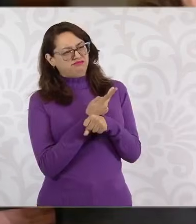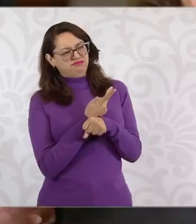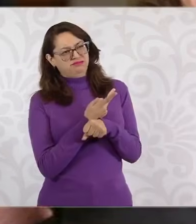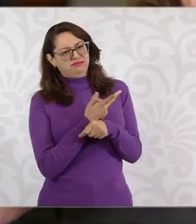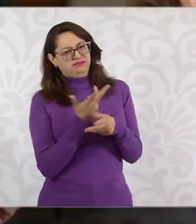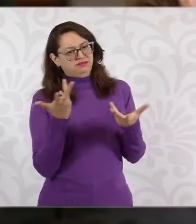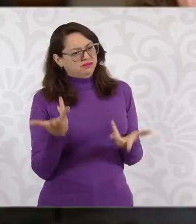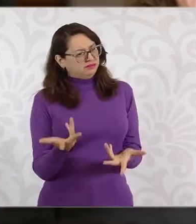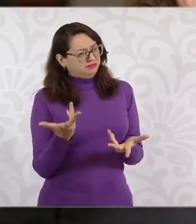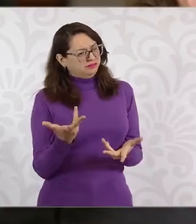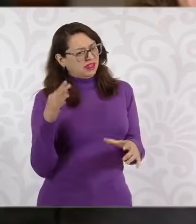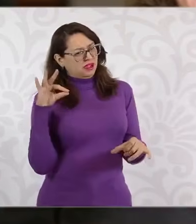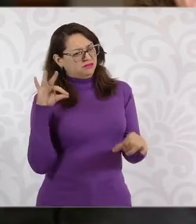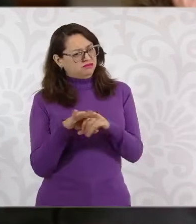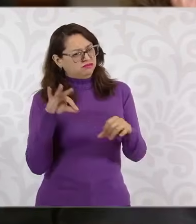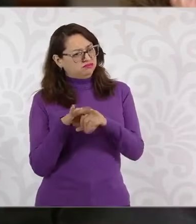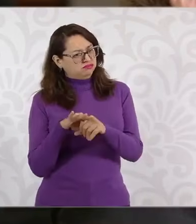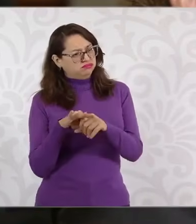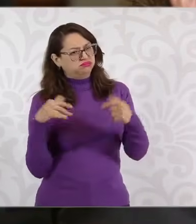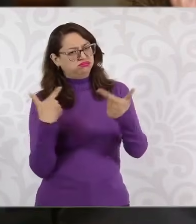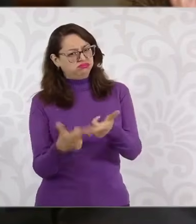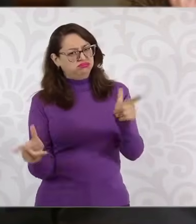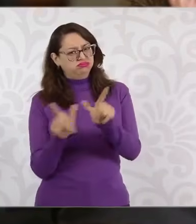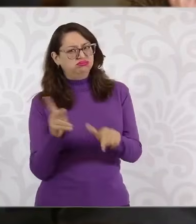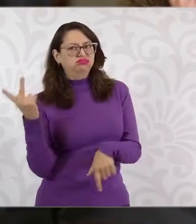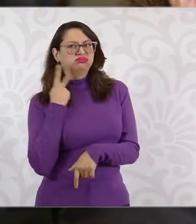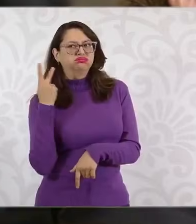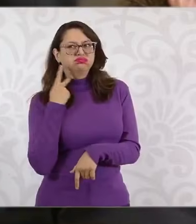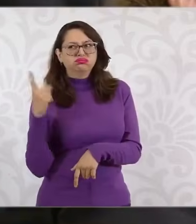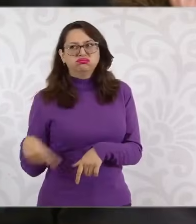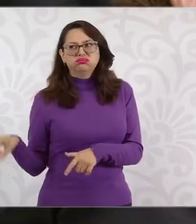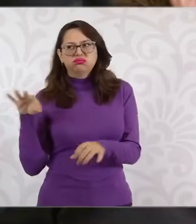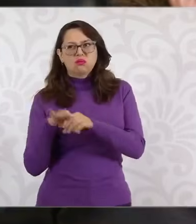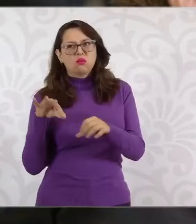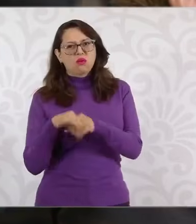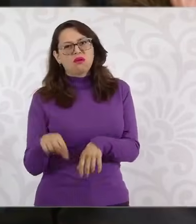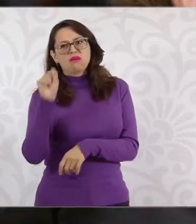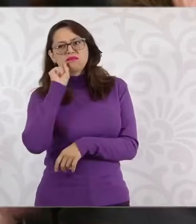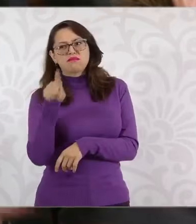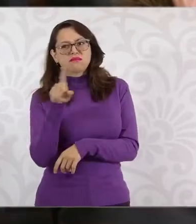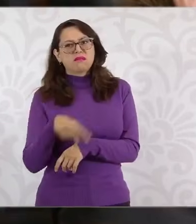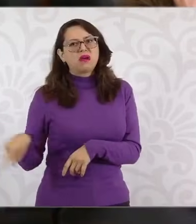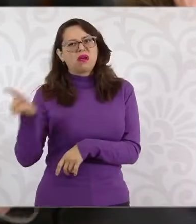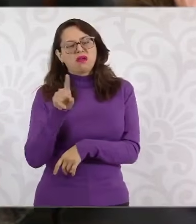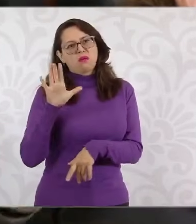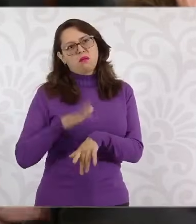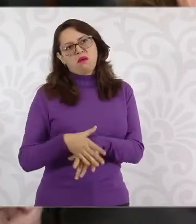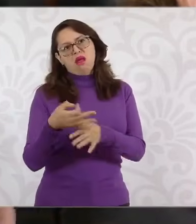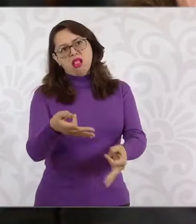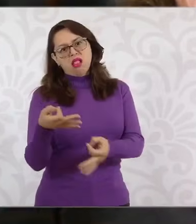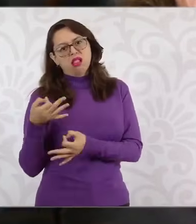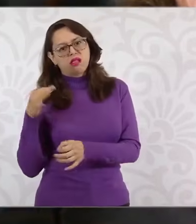donde el partido que tiene mayor influencia y mayor peso es el que se lleva, jala el